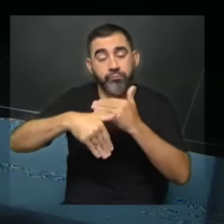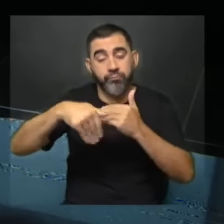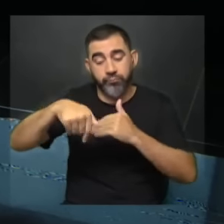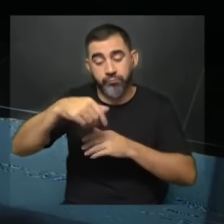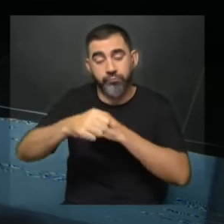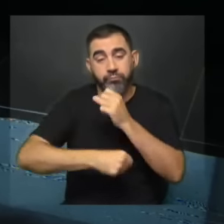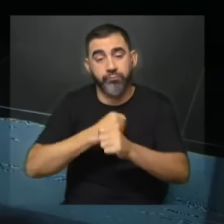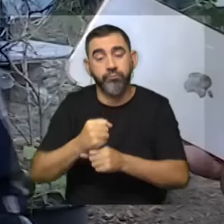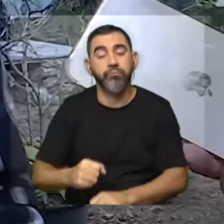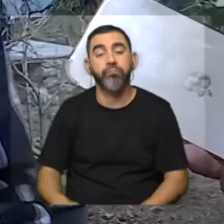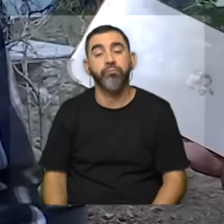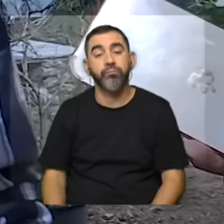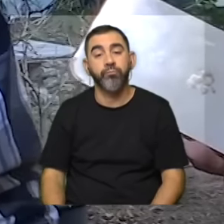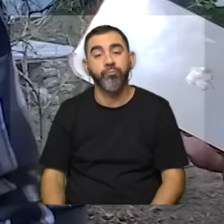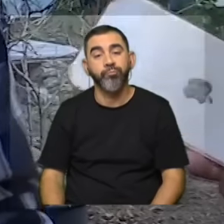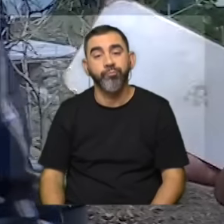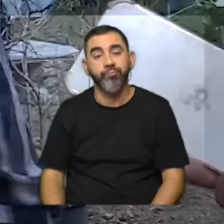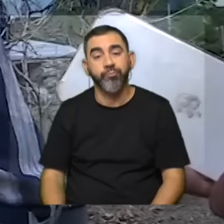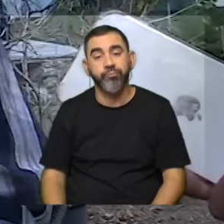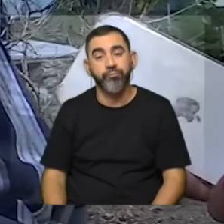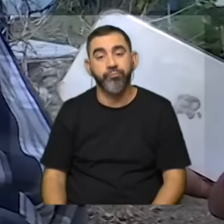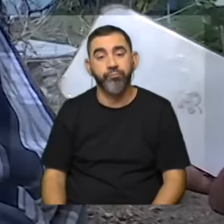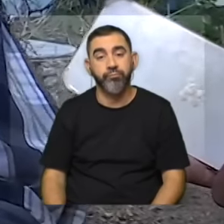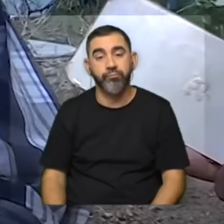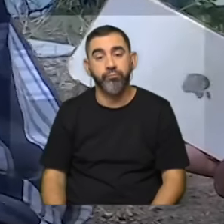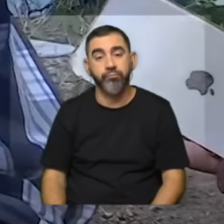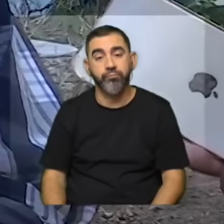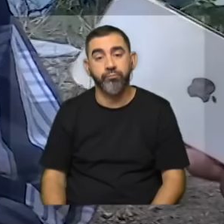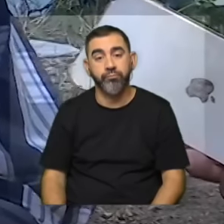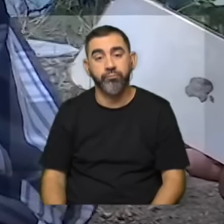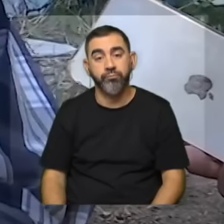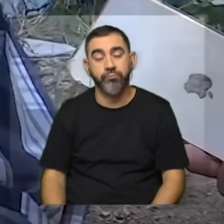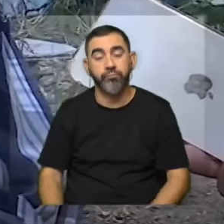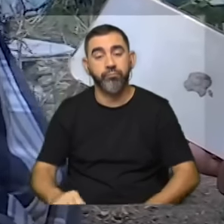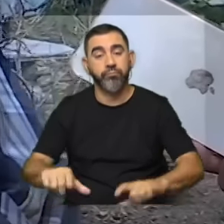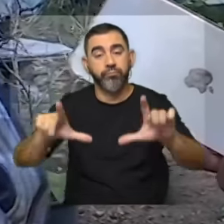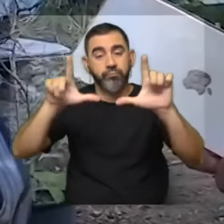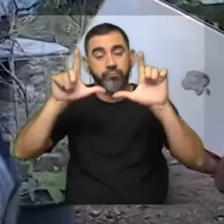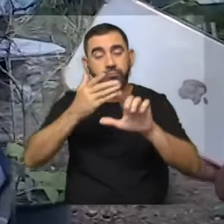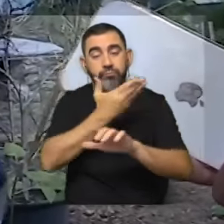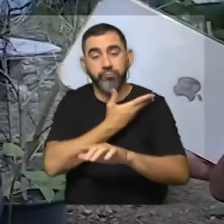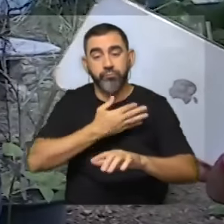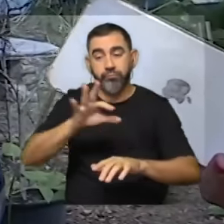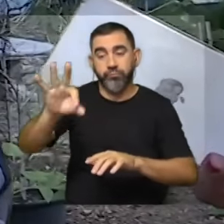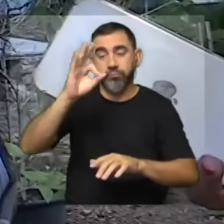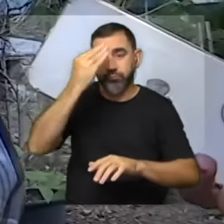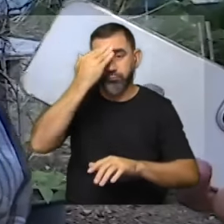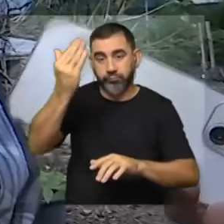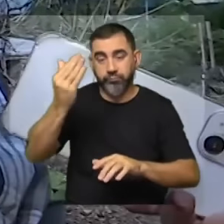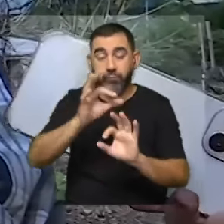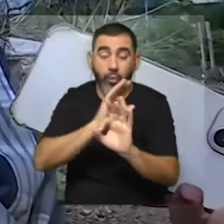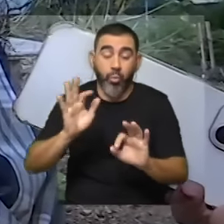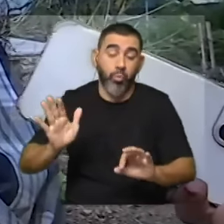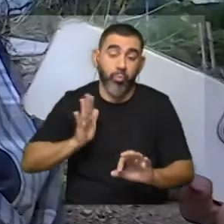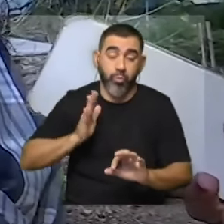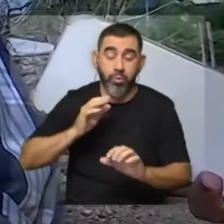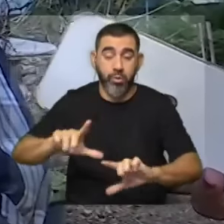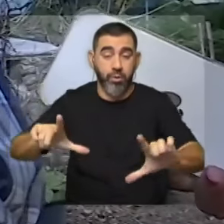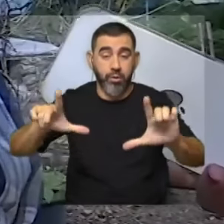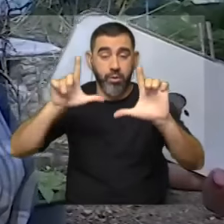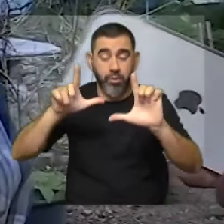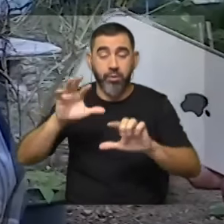este año seguramente el el candidato a presidenta que elija el frente amplio o la candidata a presidenta que